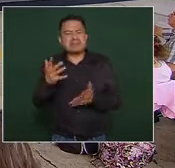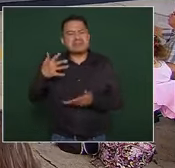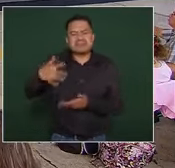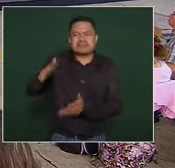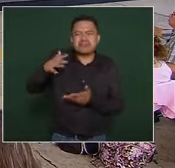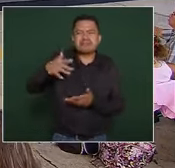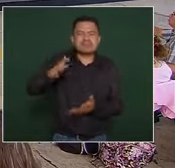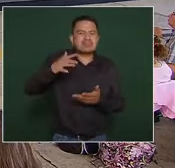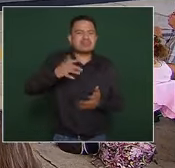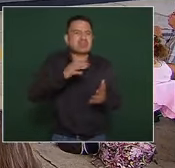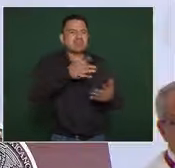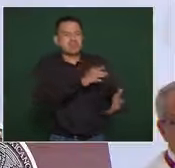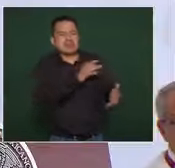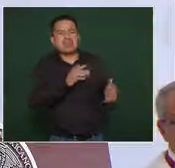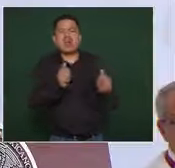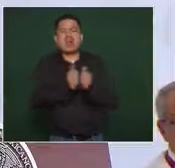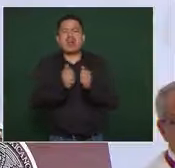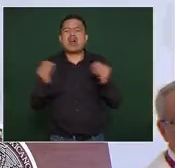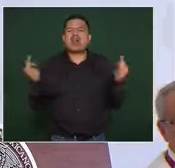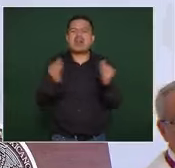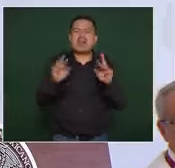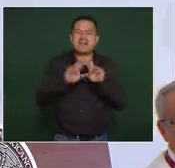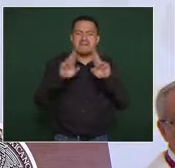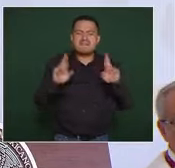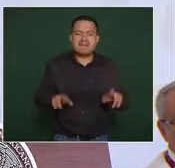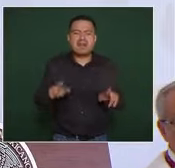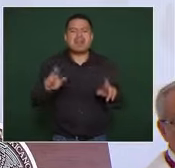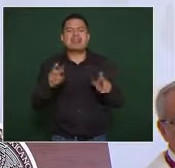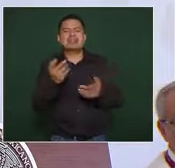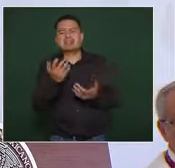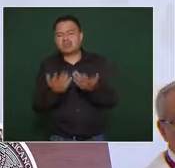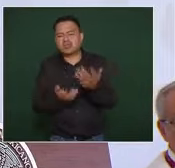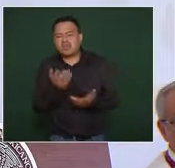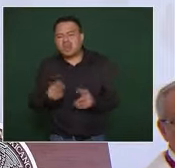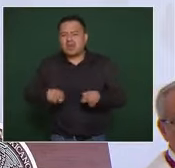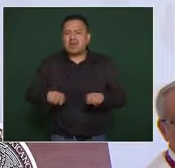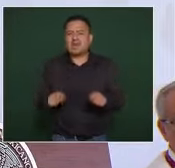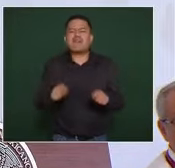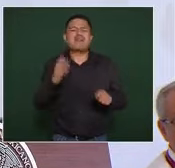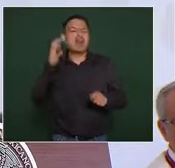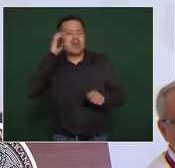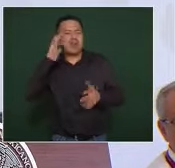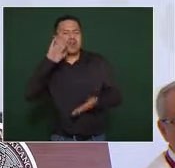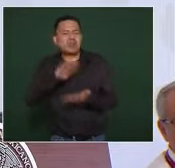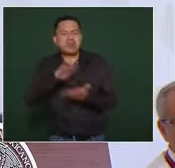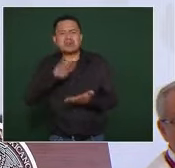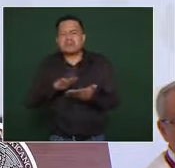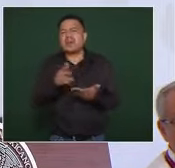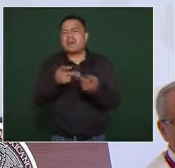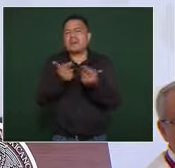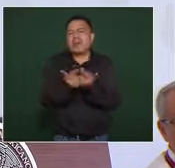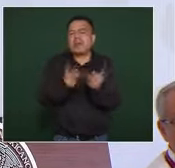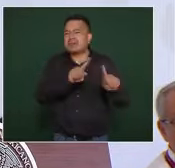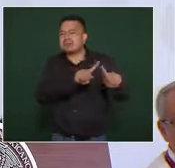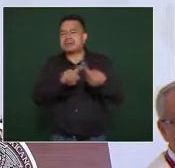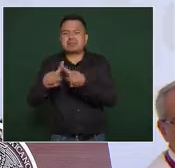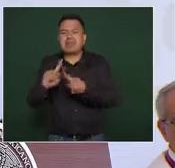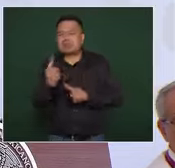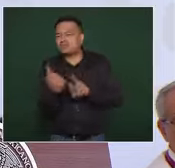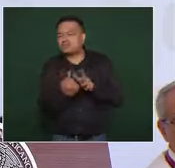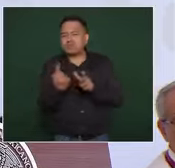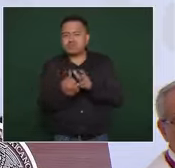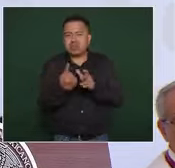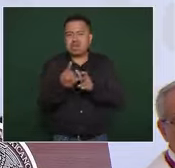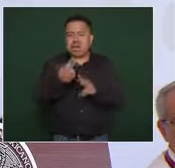están integrados con el refrigerador, estufa, colchón, vajilla, ventilador y licuadora, se han entregado hasta